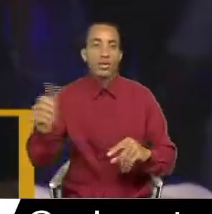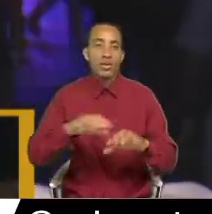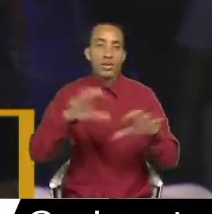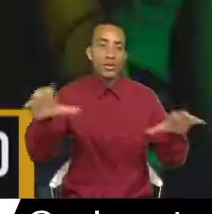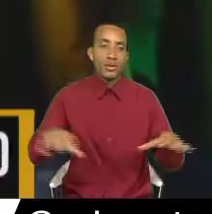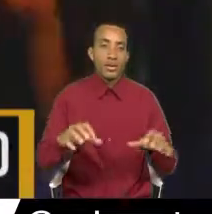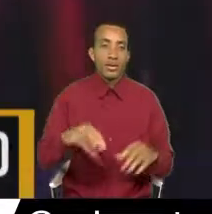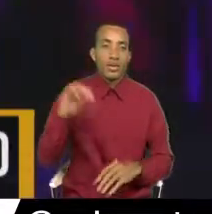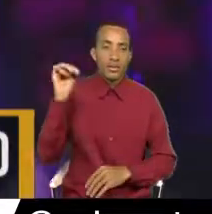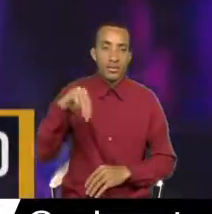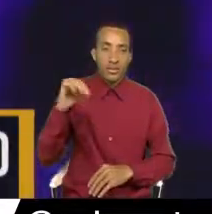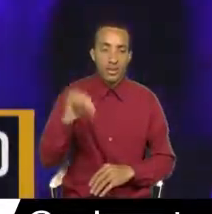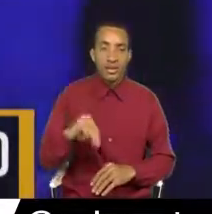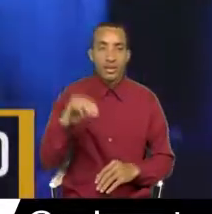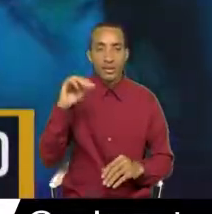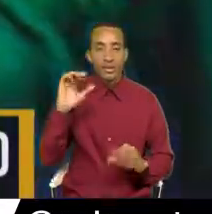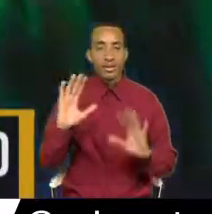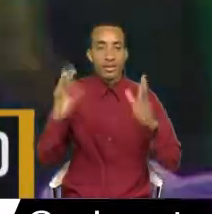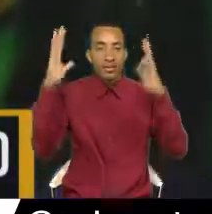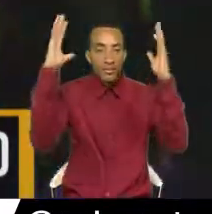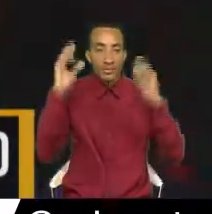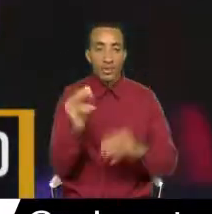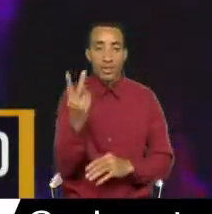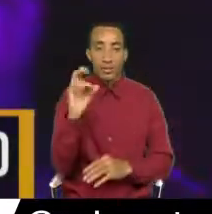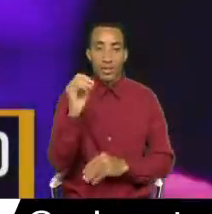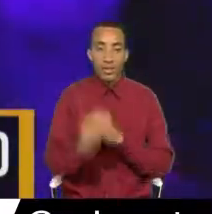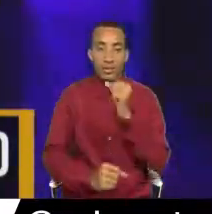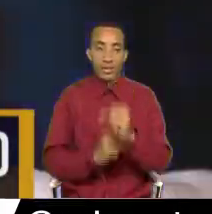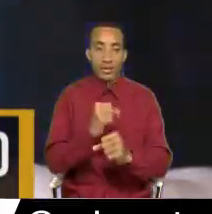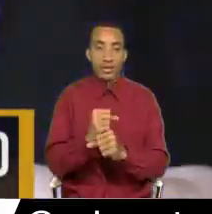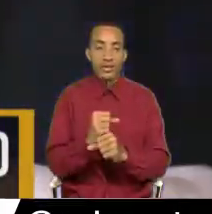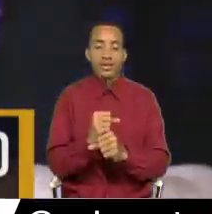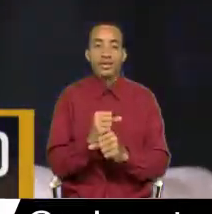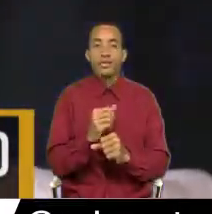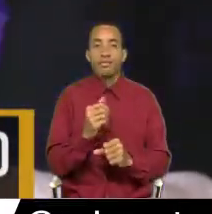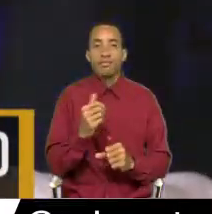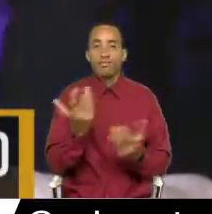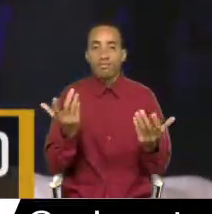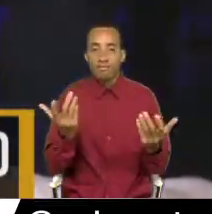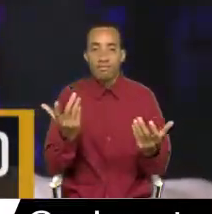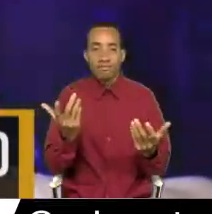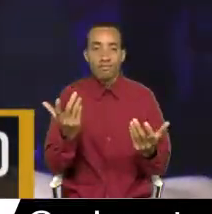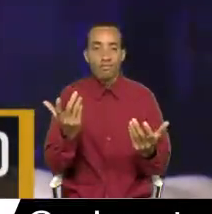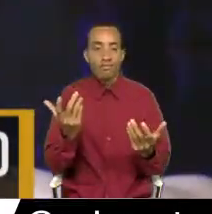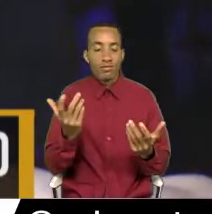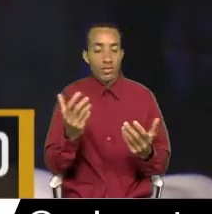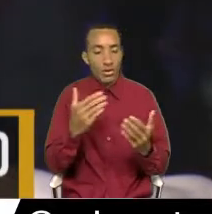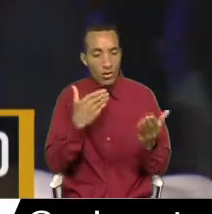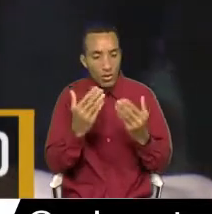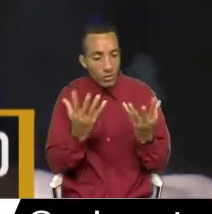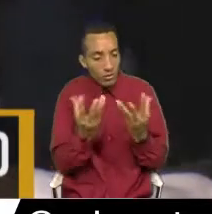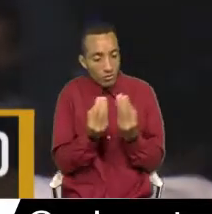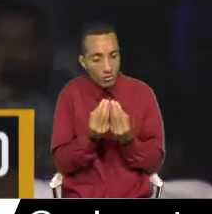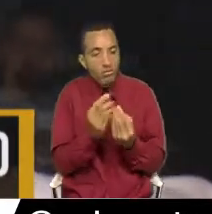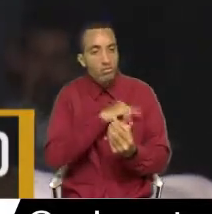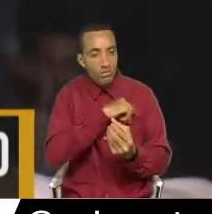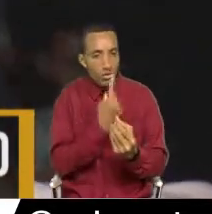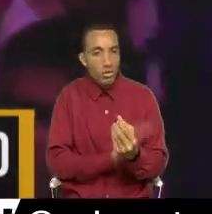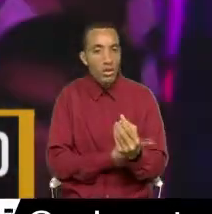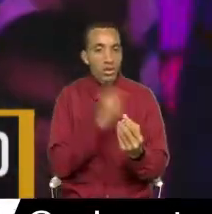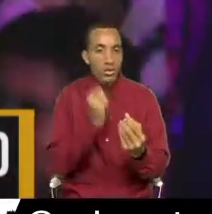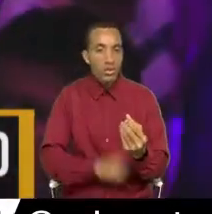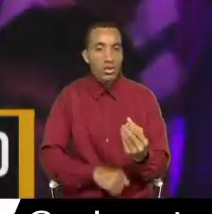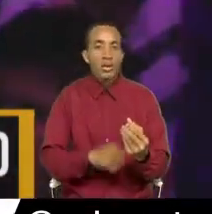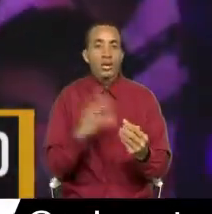de la celebración de los 20 años del liceo. La clave básicamente es confianza en las capacidades que tenemos como equipo y en las capacidades que tienen